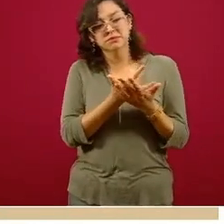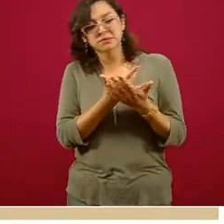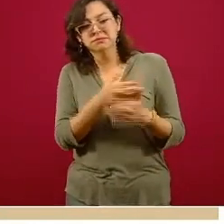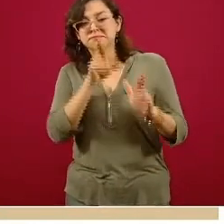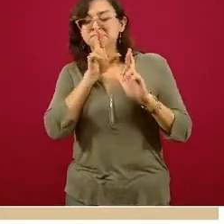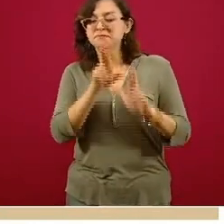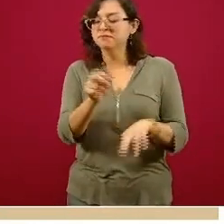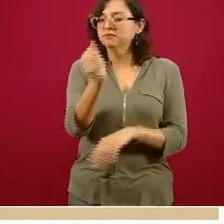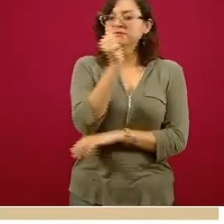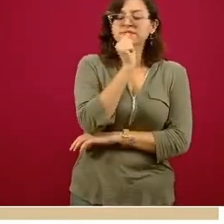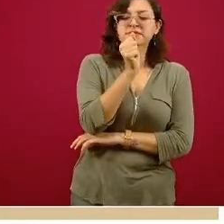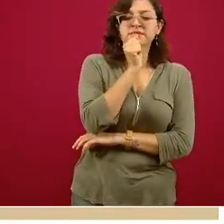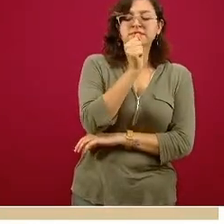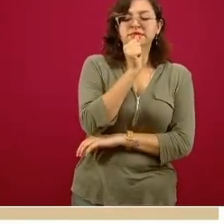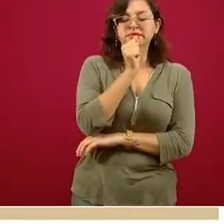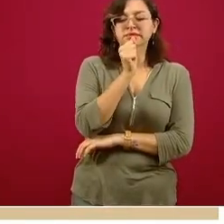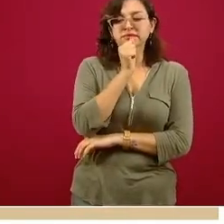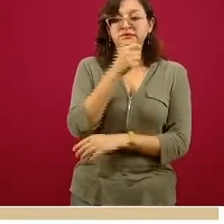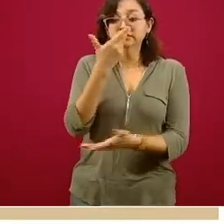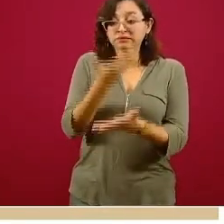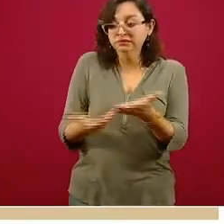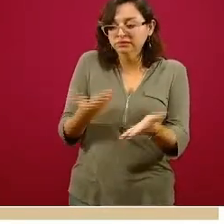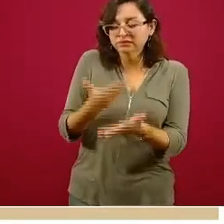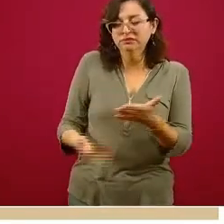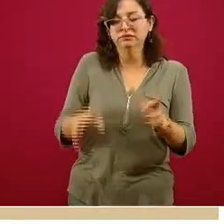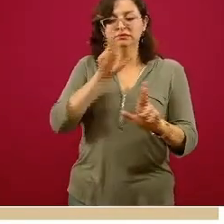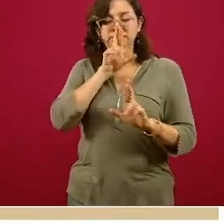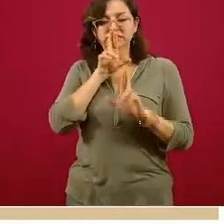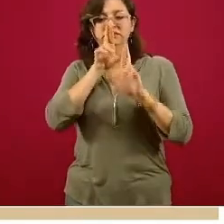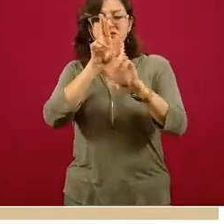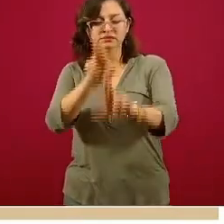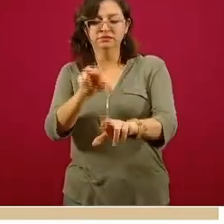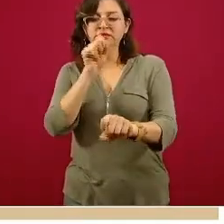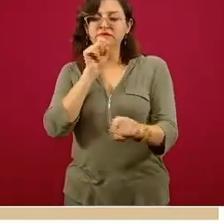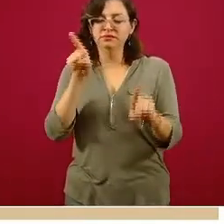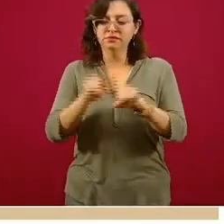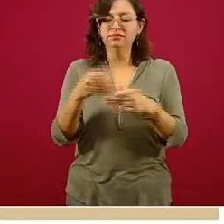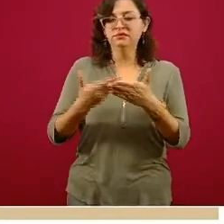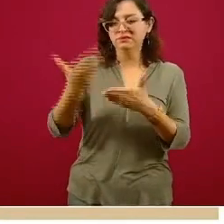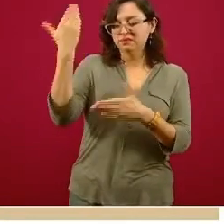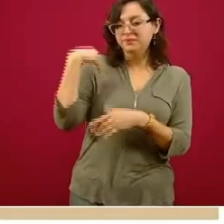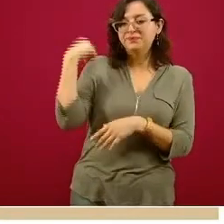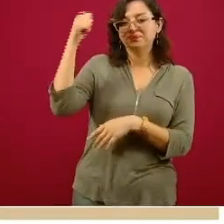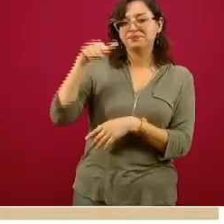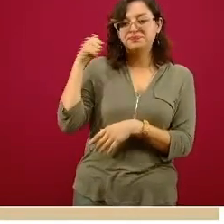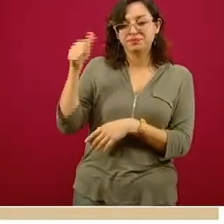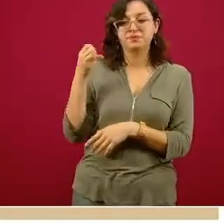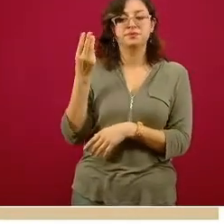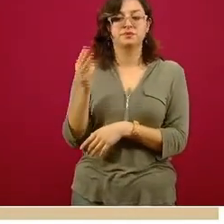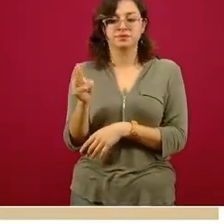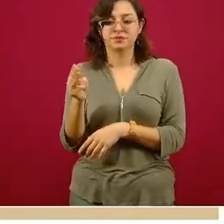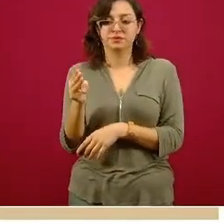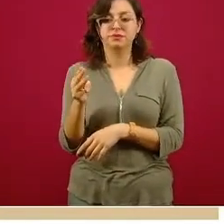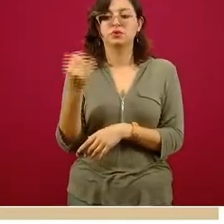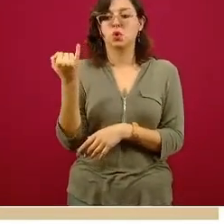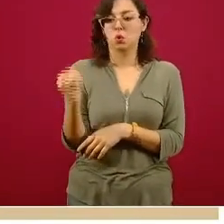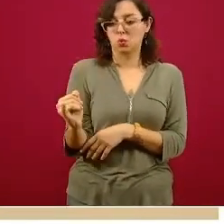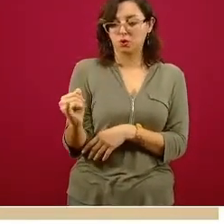final, resultado, y algunas más en los meses también de abril, mayo y el inicio de